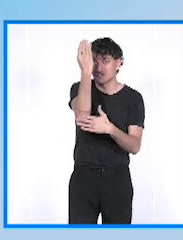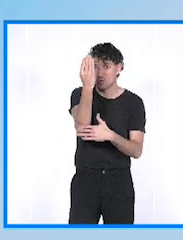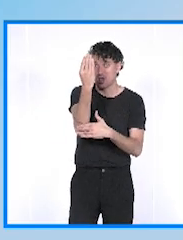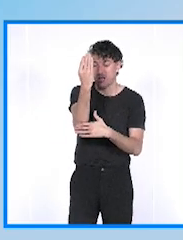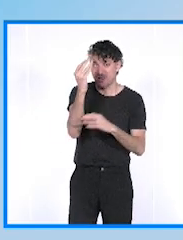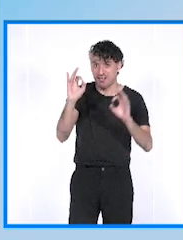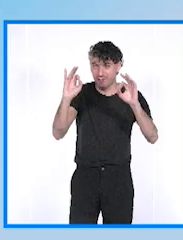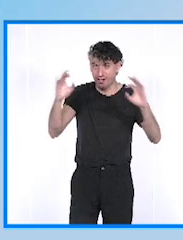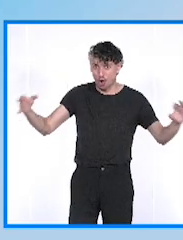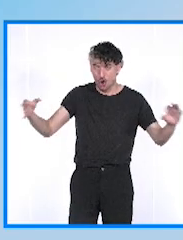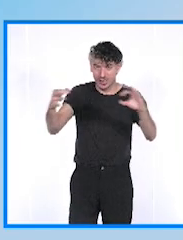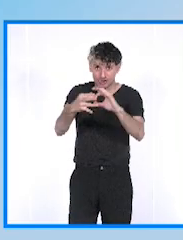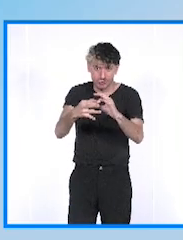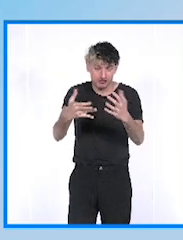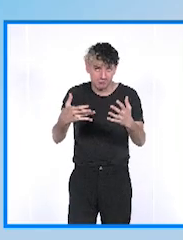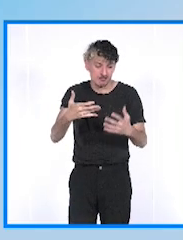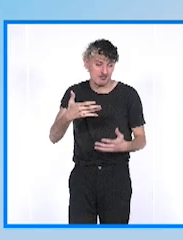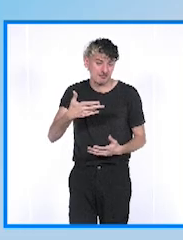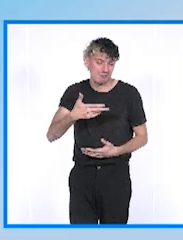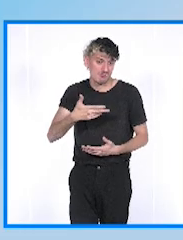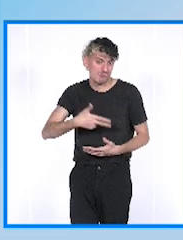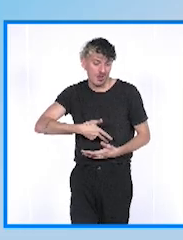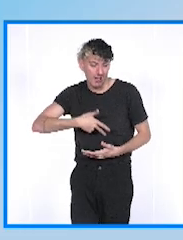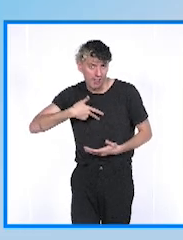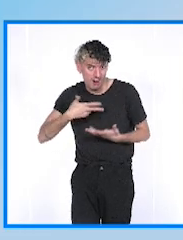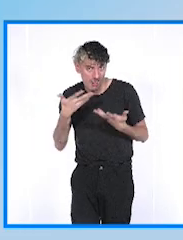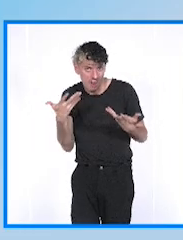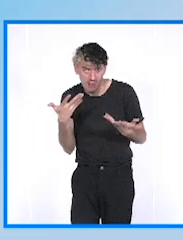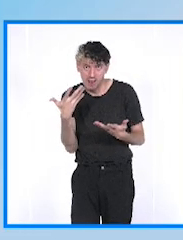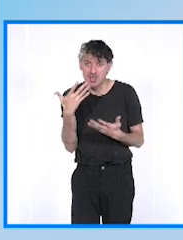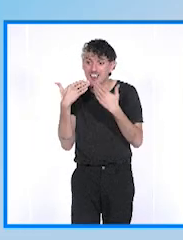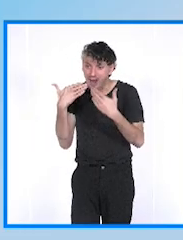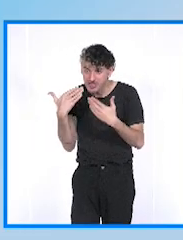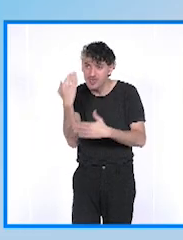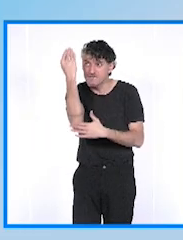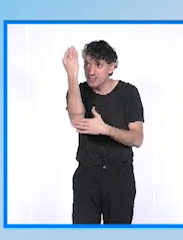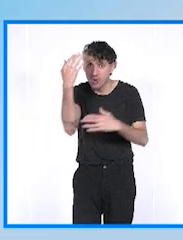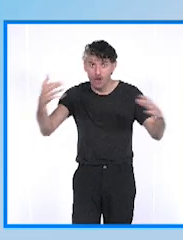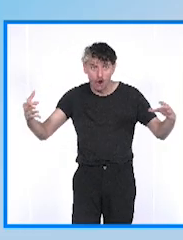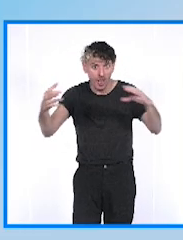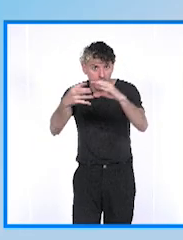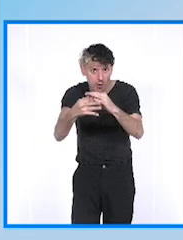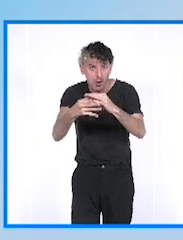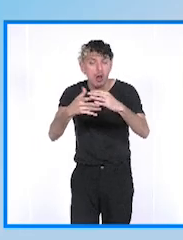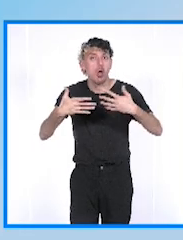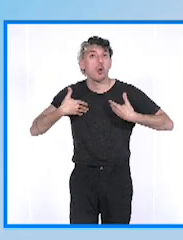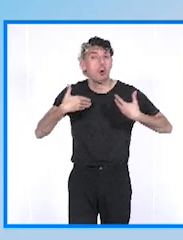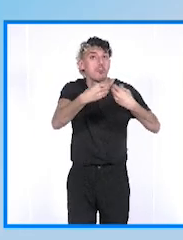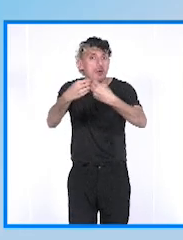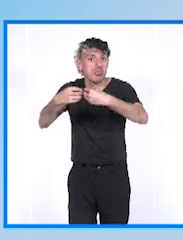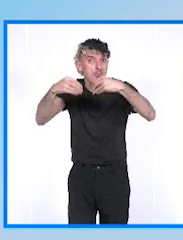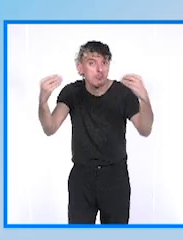pero pero en general del conector o conectora comunitaria pues eh mejoraba la convivencia la participación e los